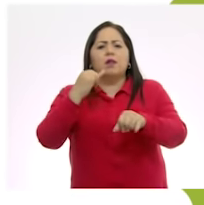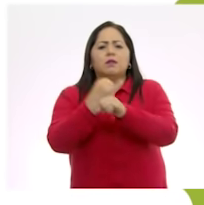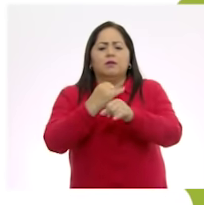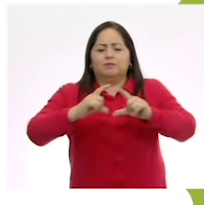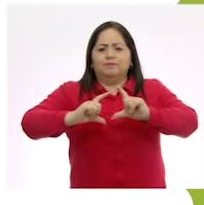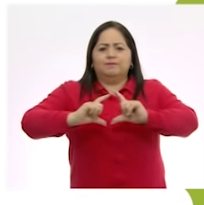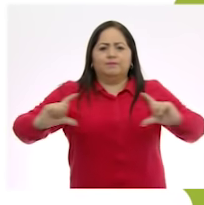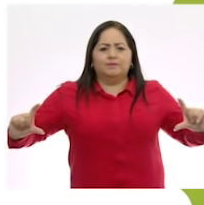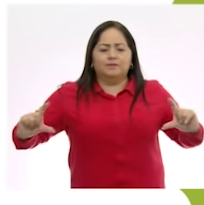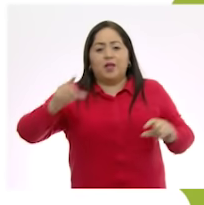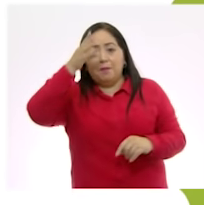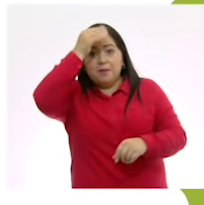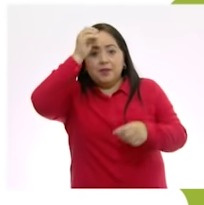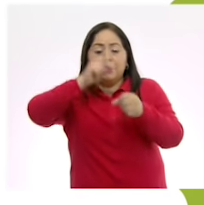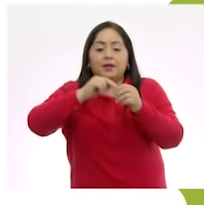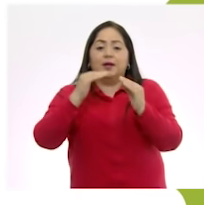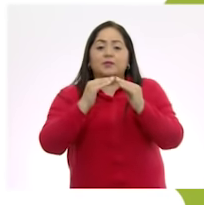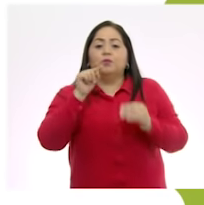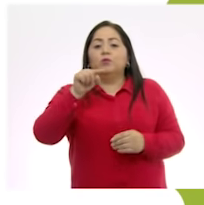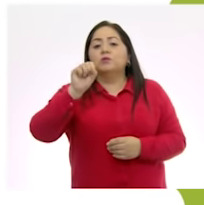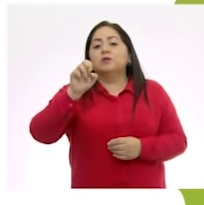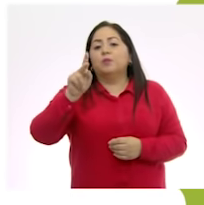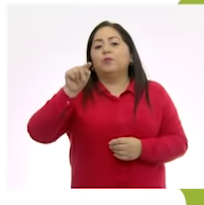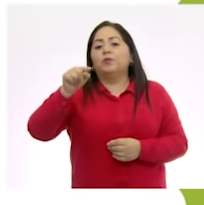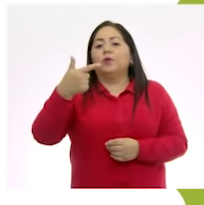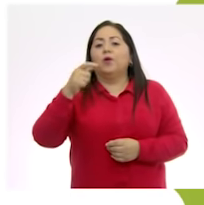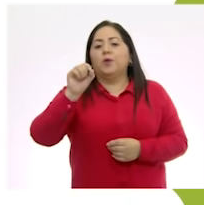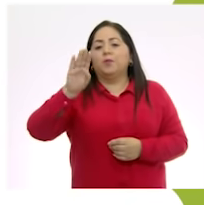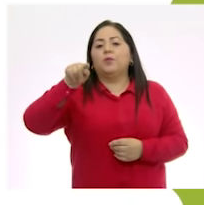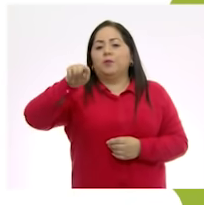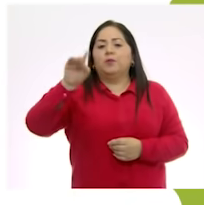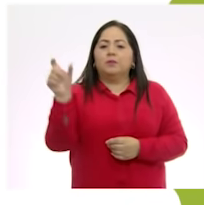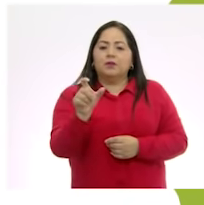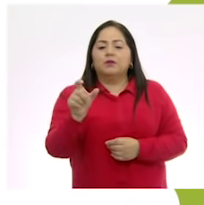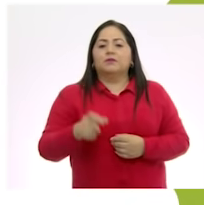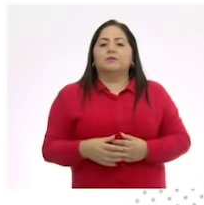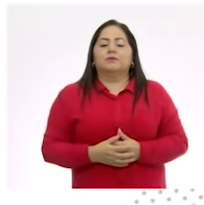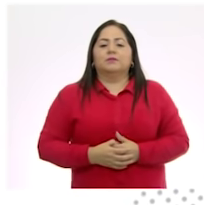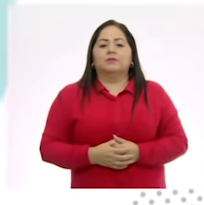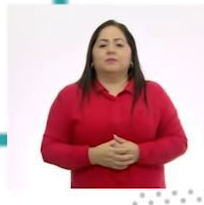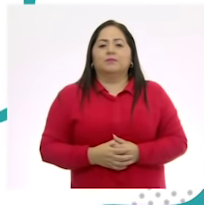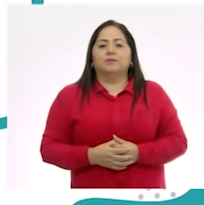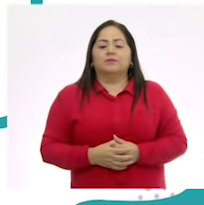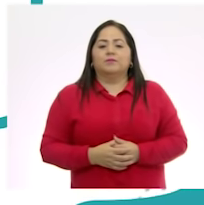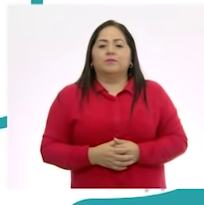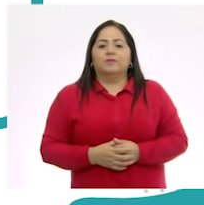la siguiente liga: aprendeencasa.cep.gob.mx.